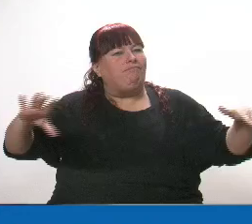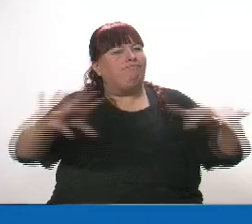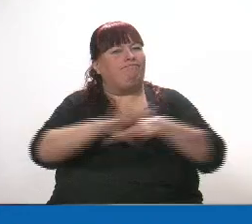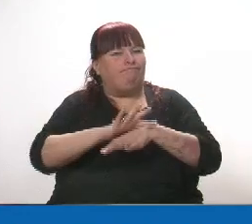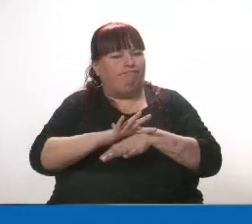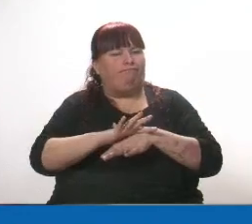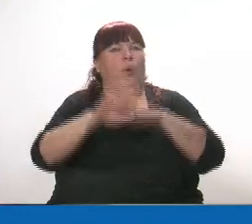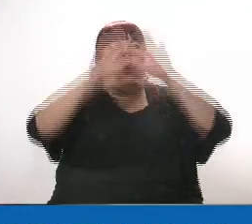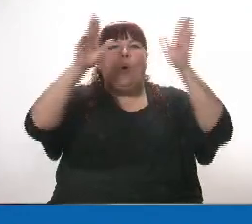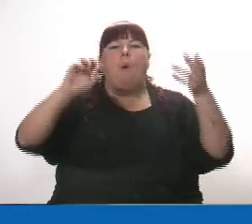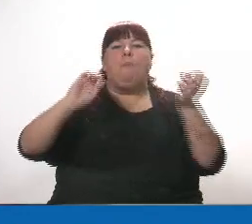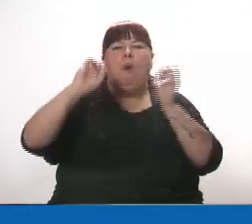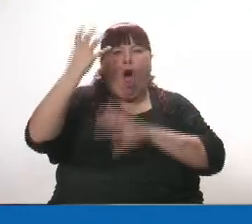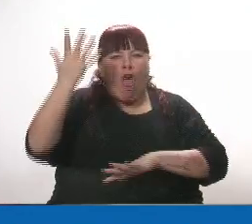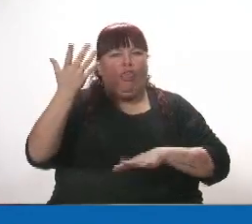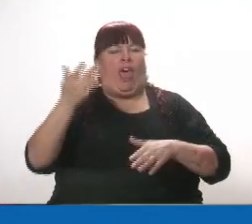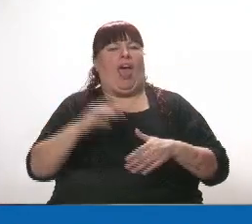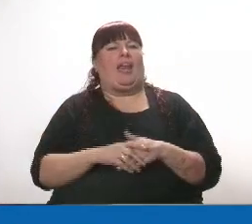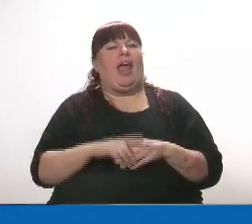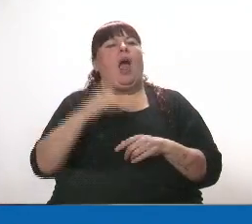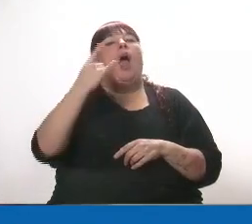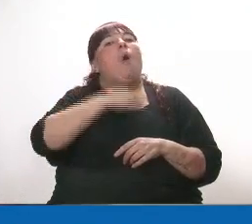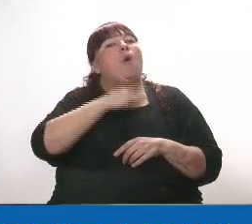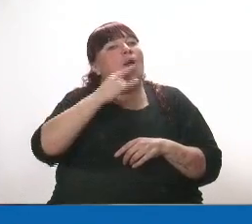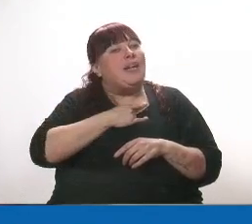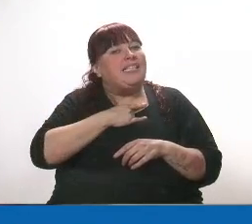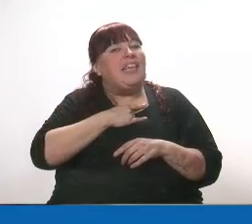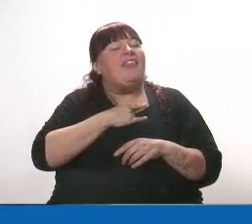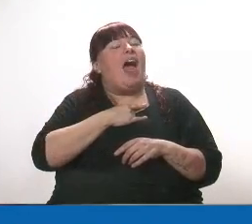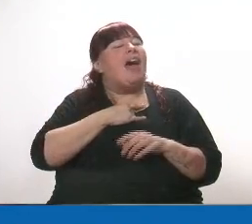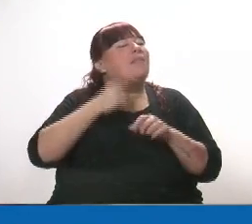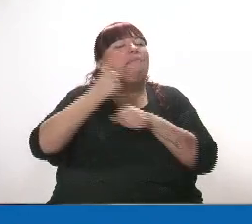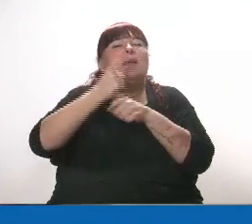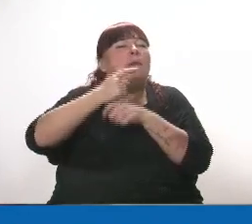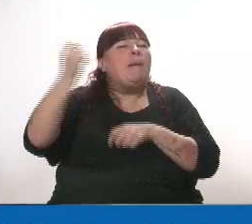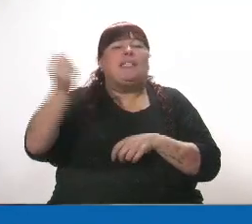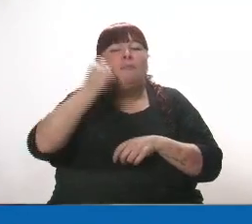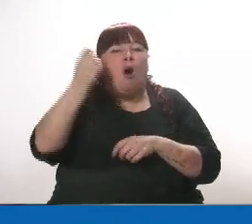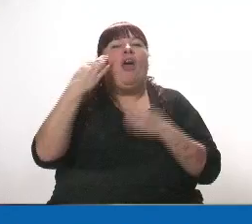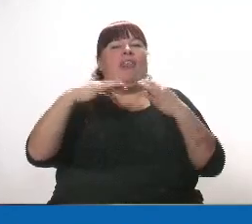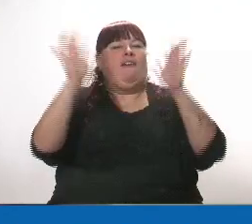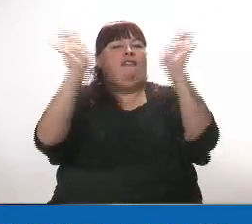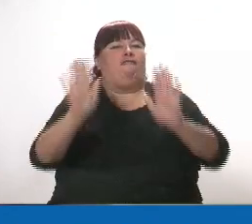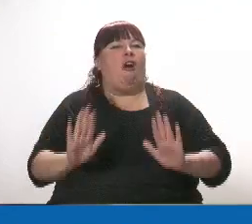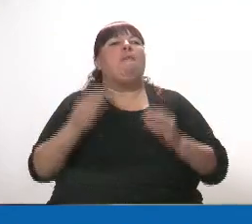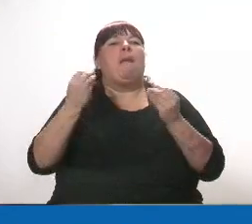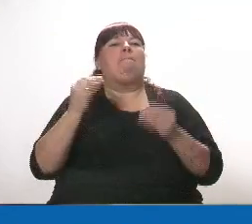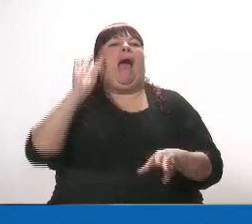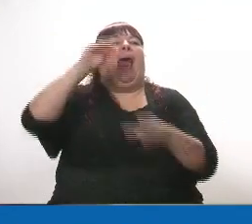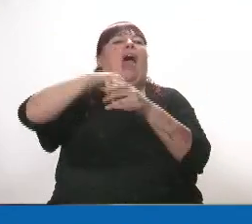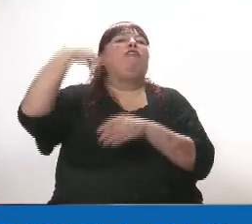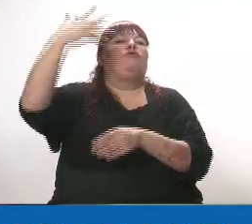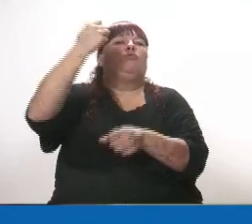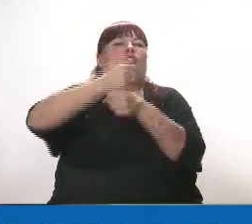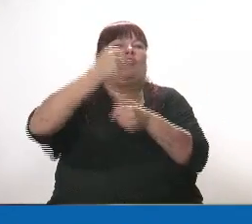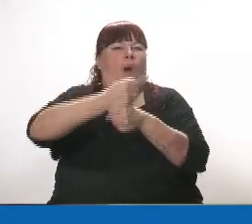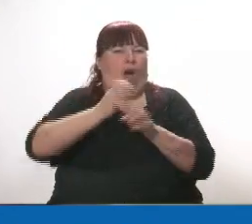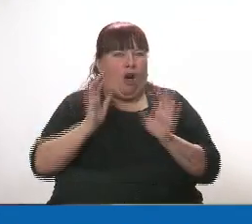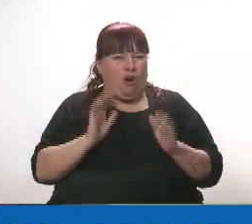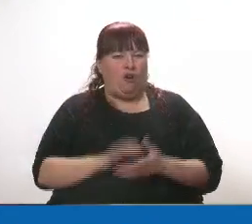una universidad moderna y una que fundamentalmente forme para el mundo del trabajo